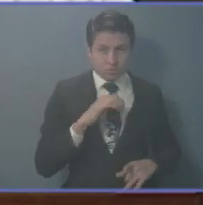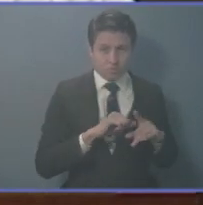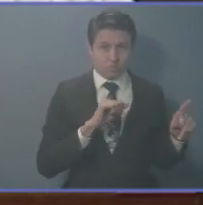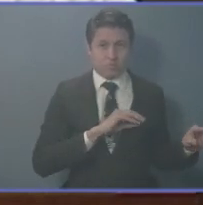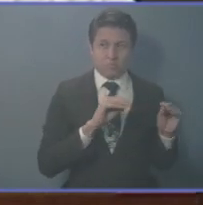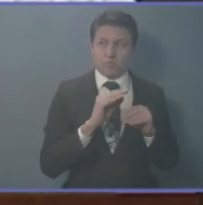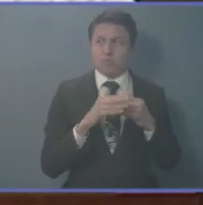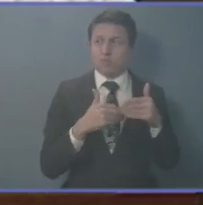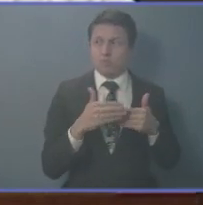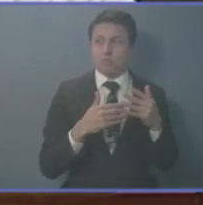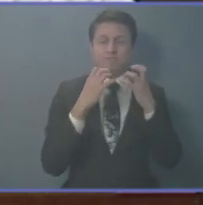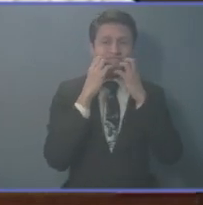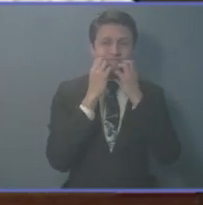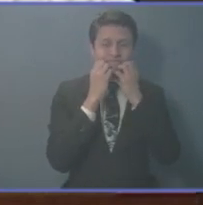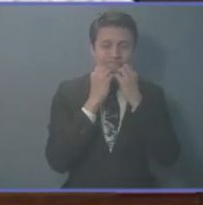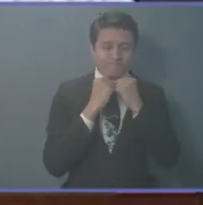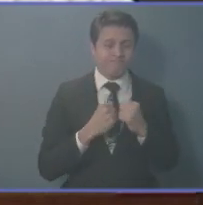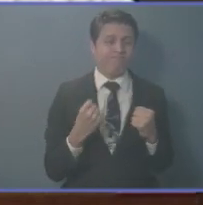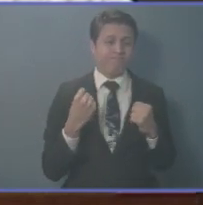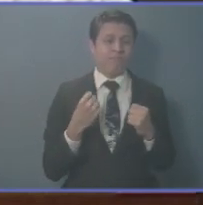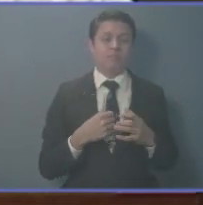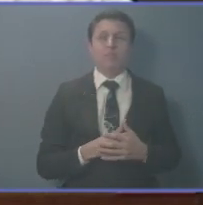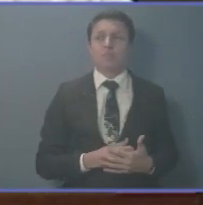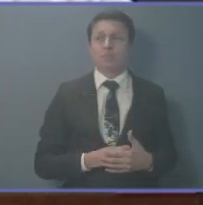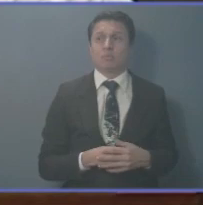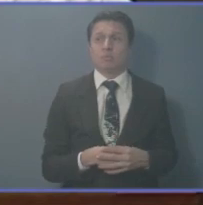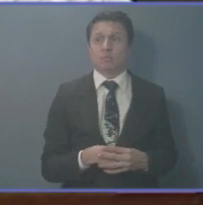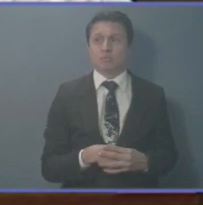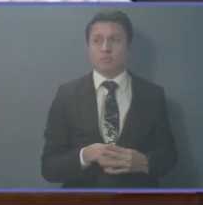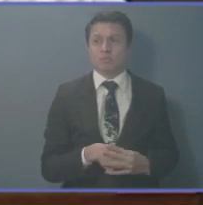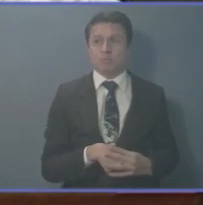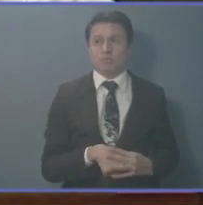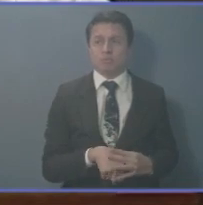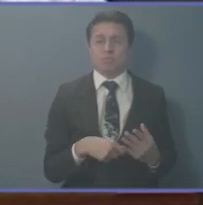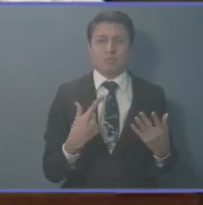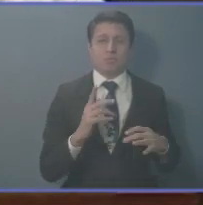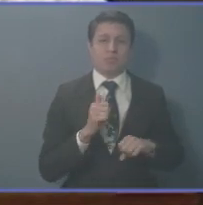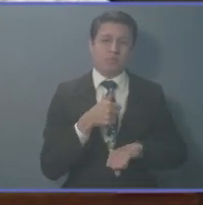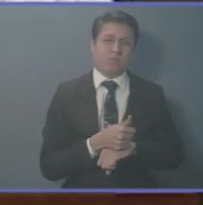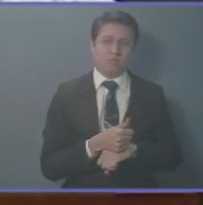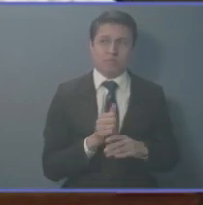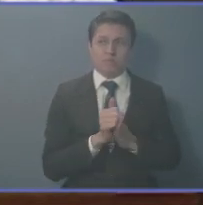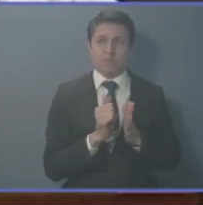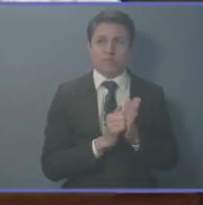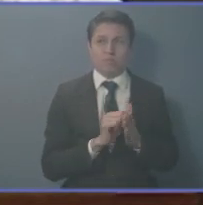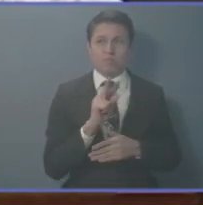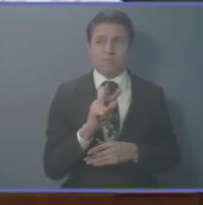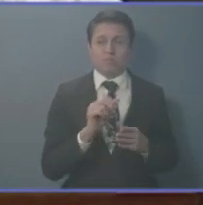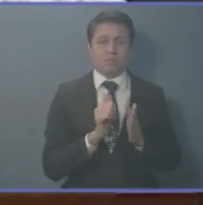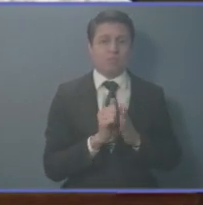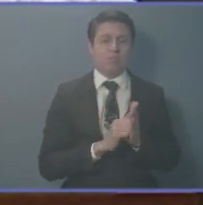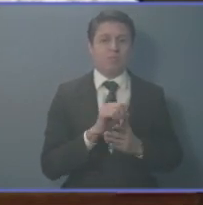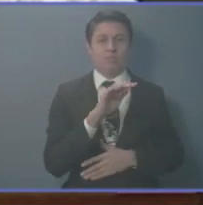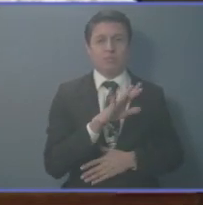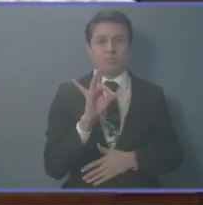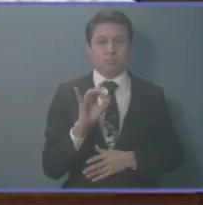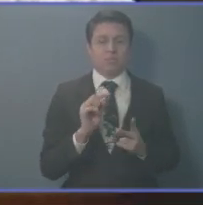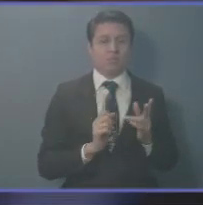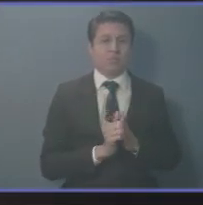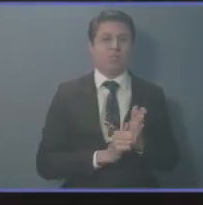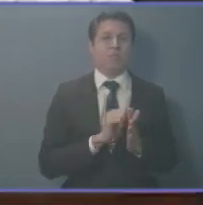cuarentena, vigilancia u observación decretadas y de conformidad a lo establecido en los artículos 2, 58 y